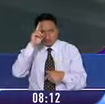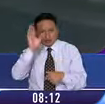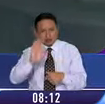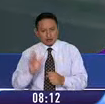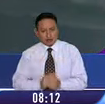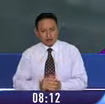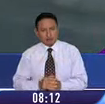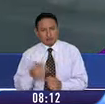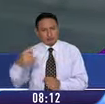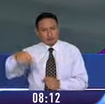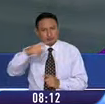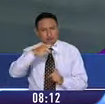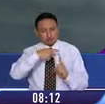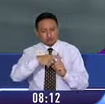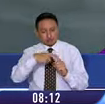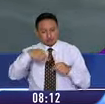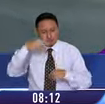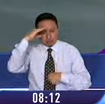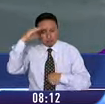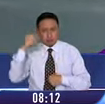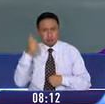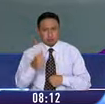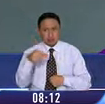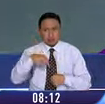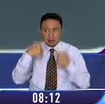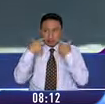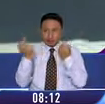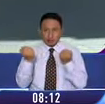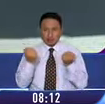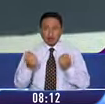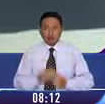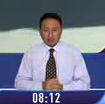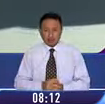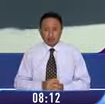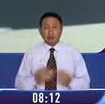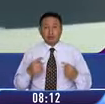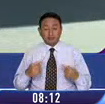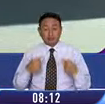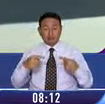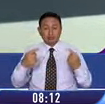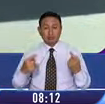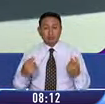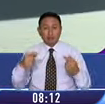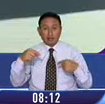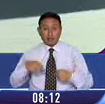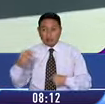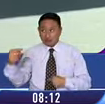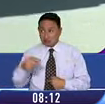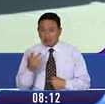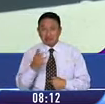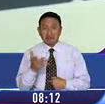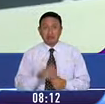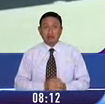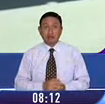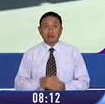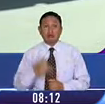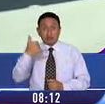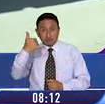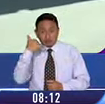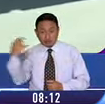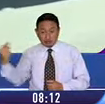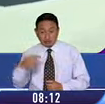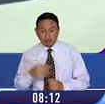Pongan buenos policías para que controlen aquí, pero siquiera a diario, porque ni siquiera se asoman. Y cuando vienen se les llama a